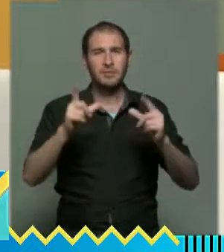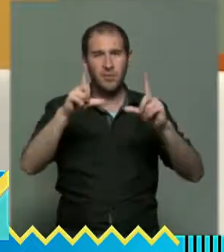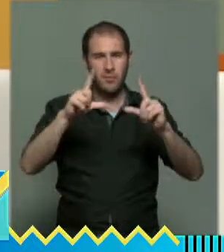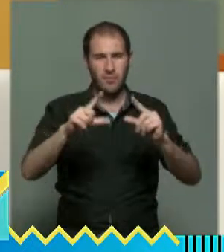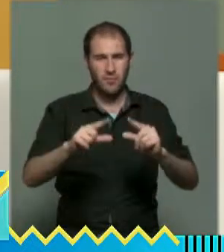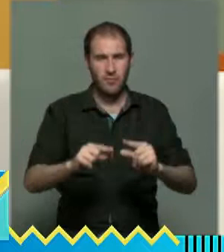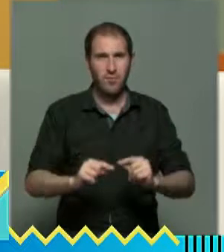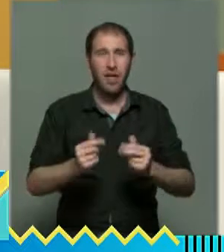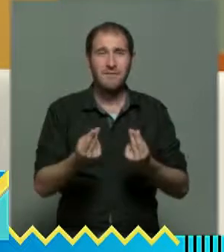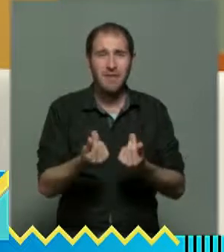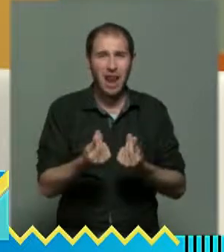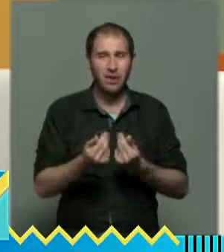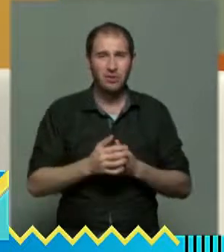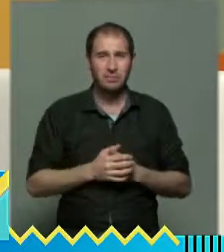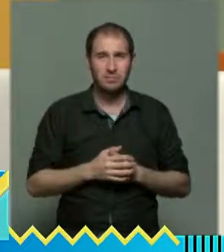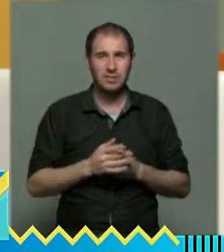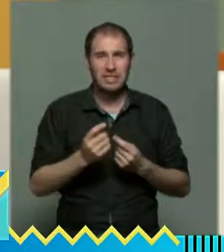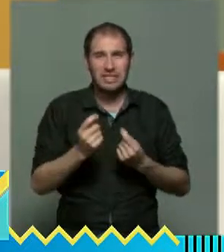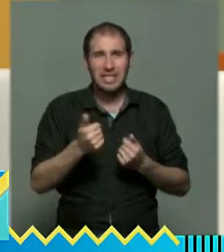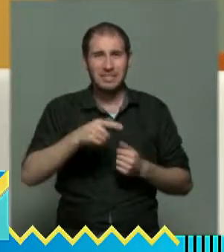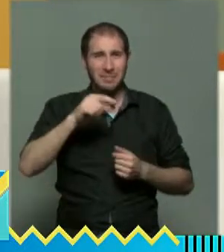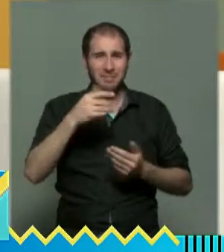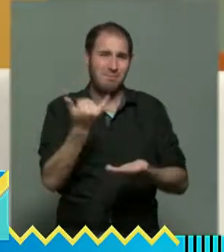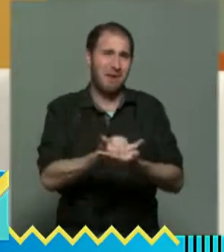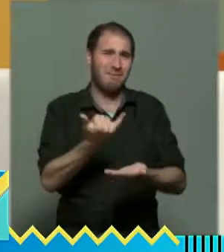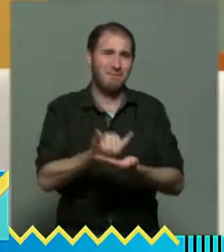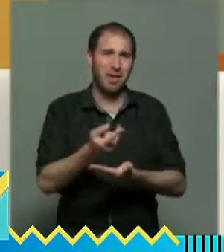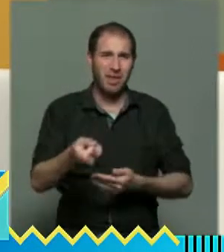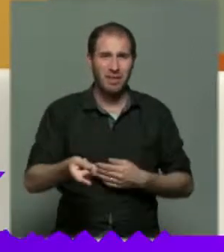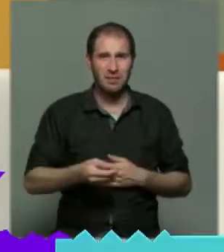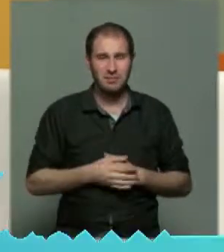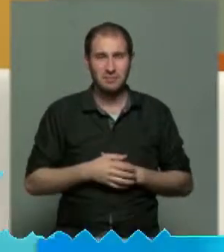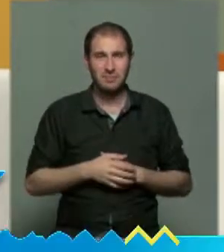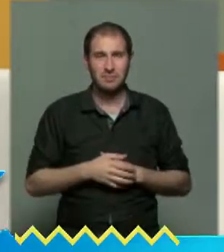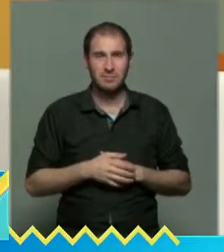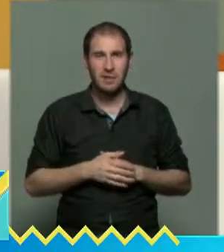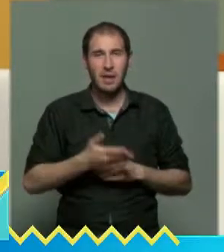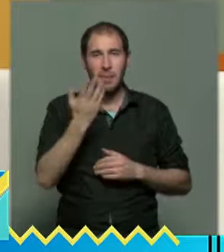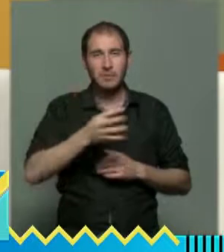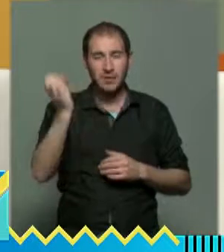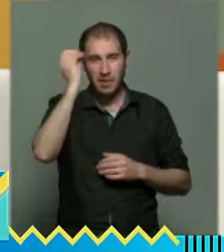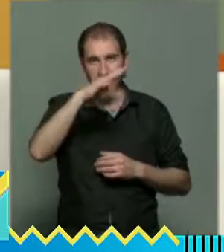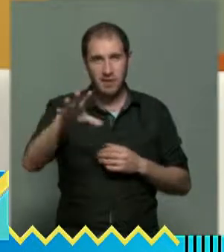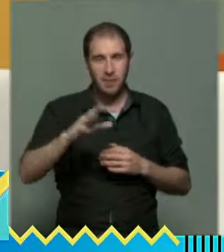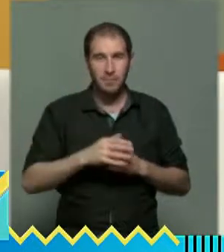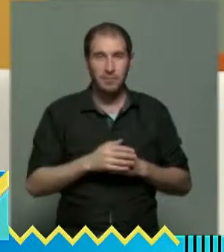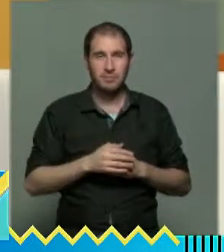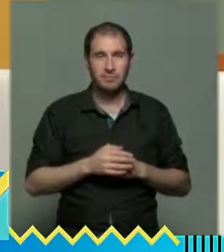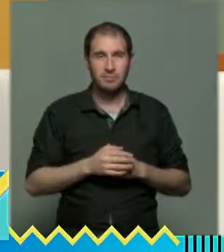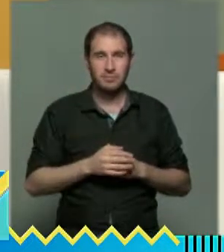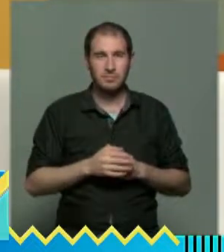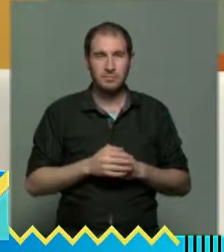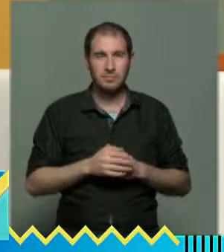cayó a valores casi ridículos, donde los productores prácticamente no